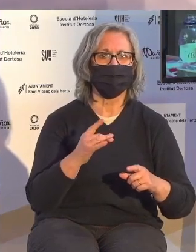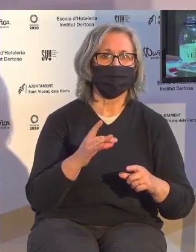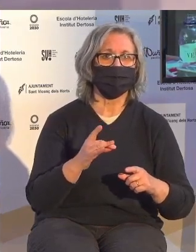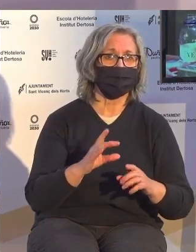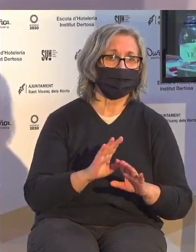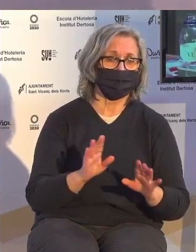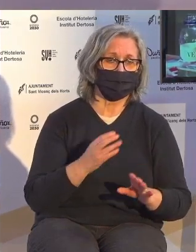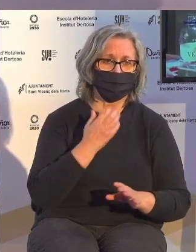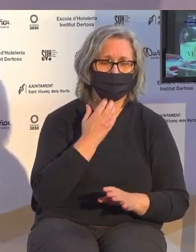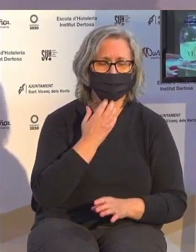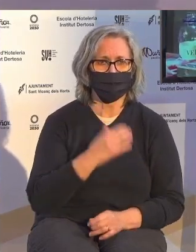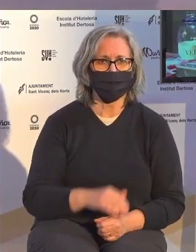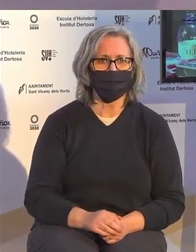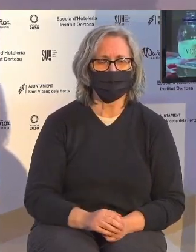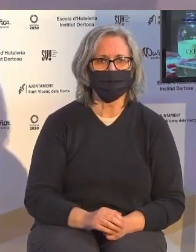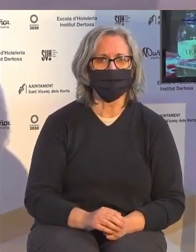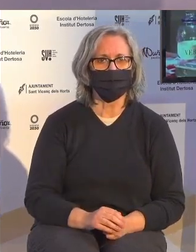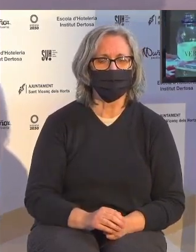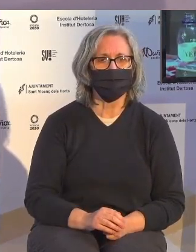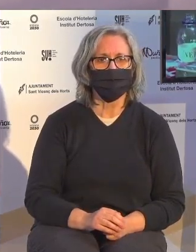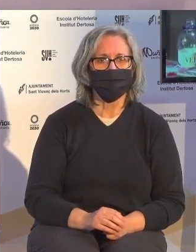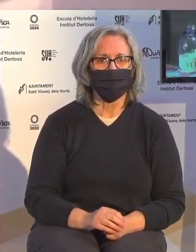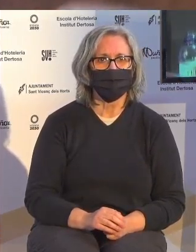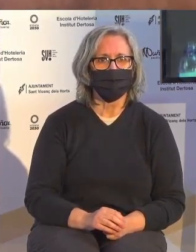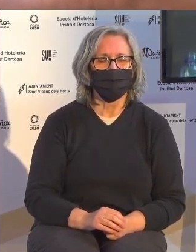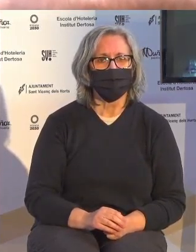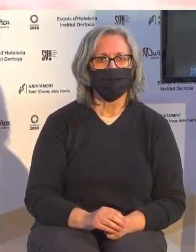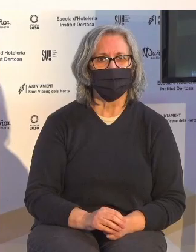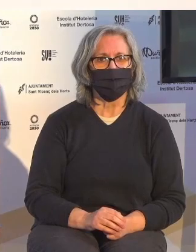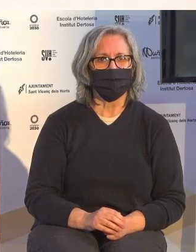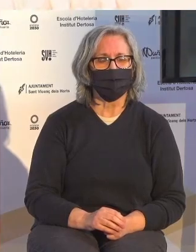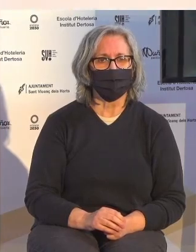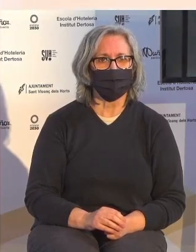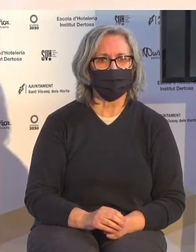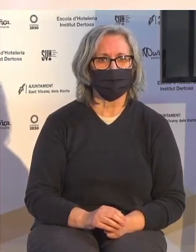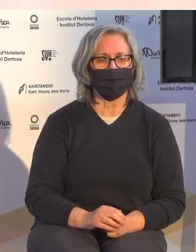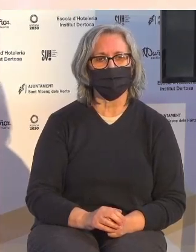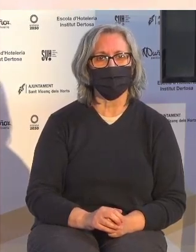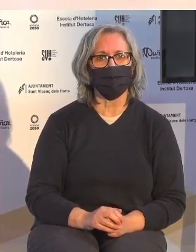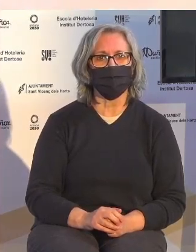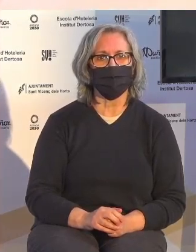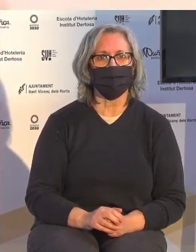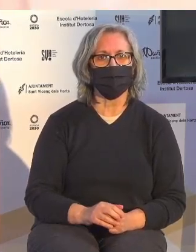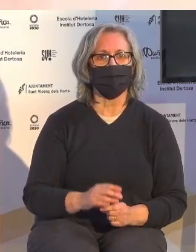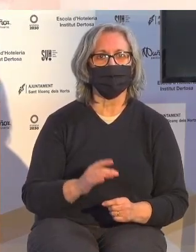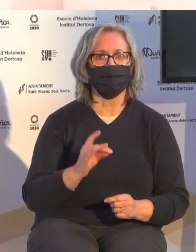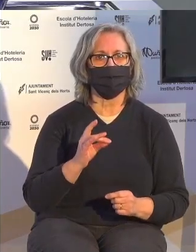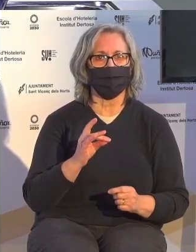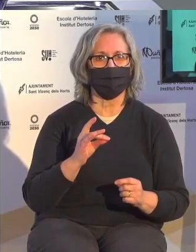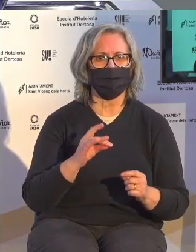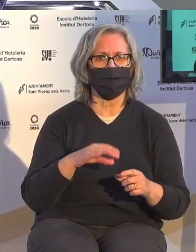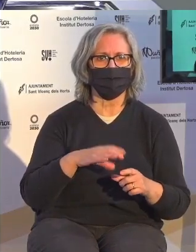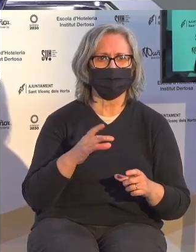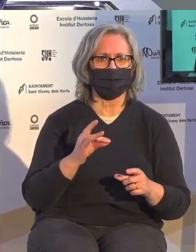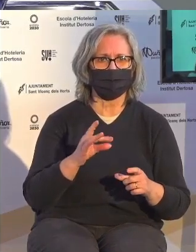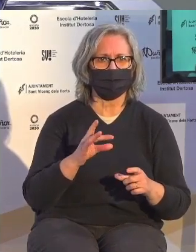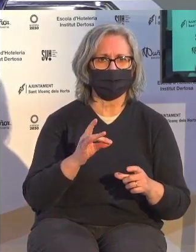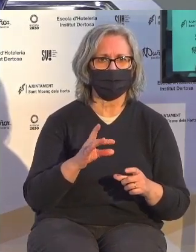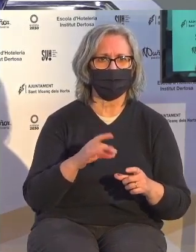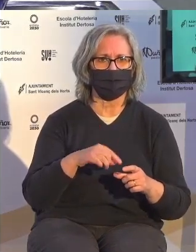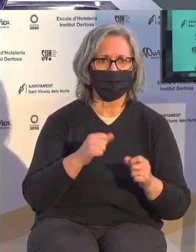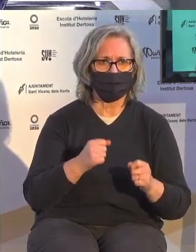entonces de poder ver pero se queda jardín se queda dura directamente